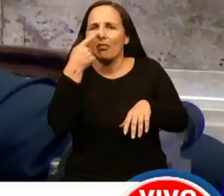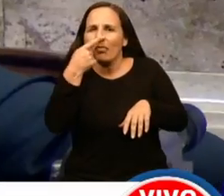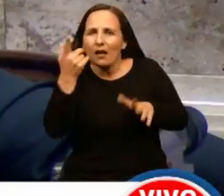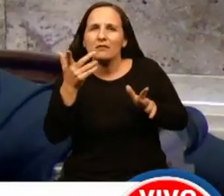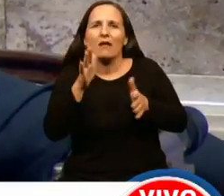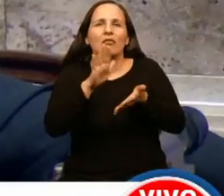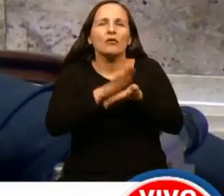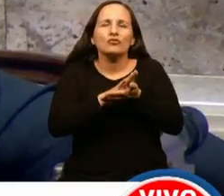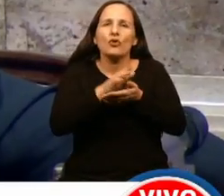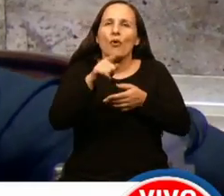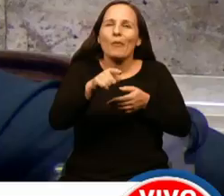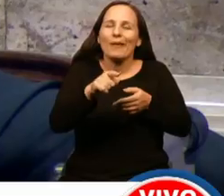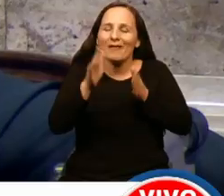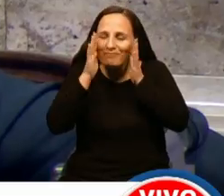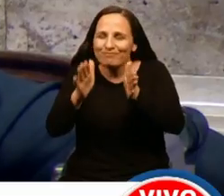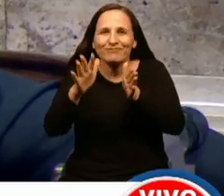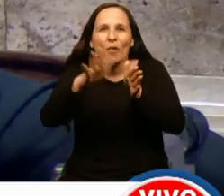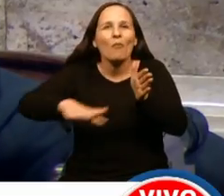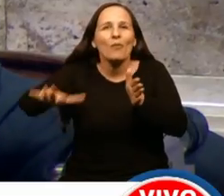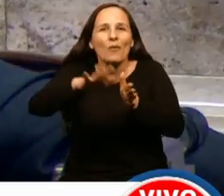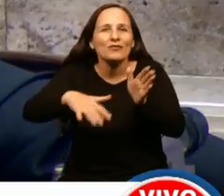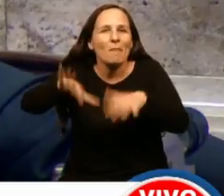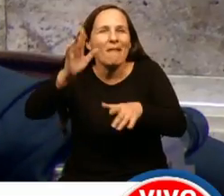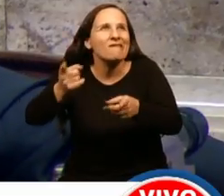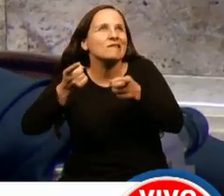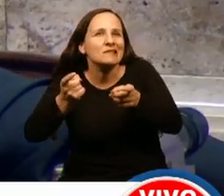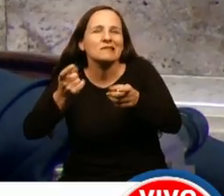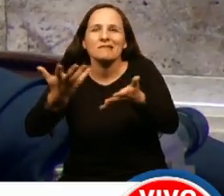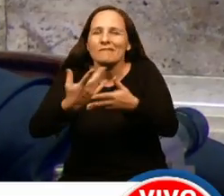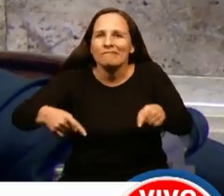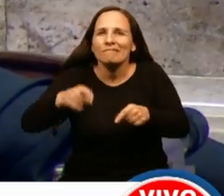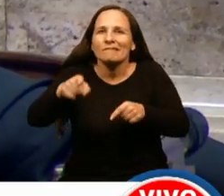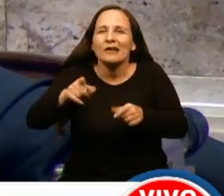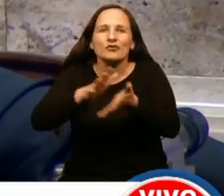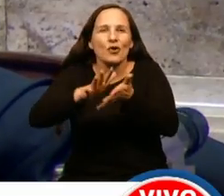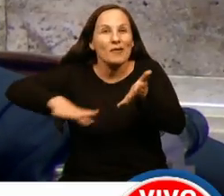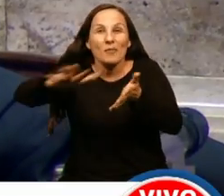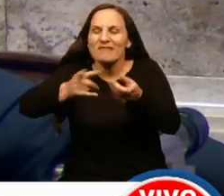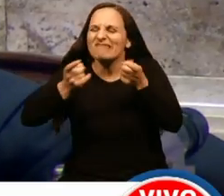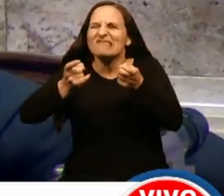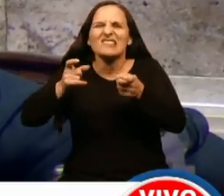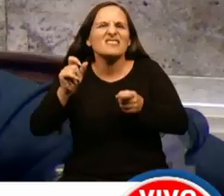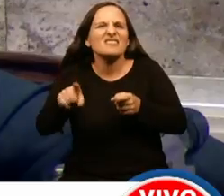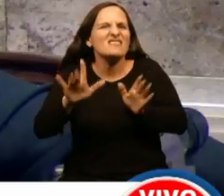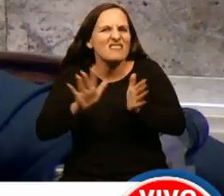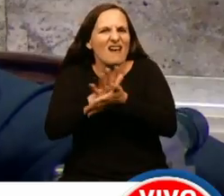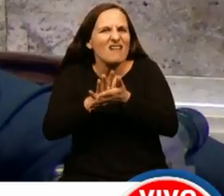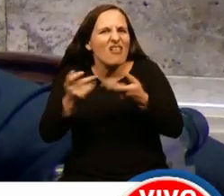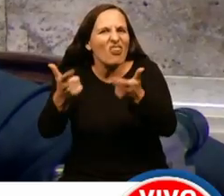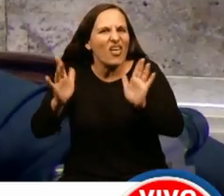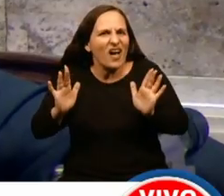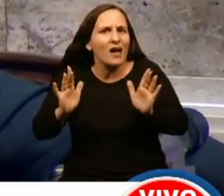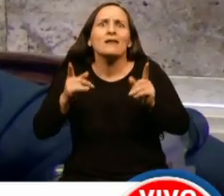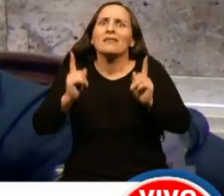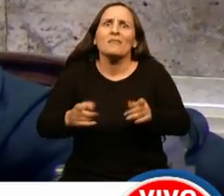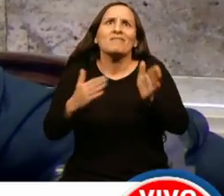atender poblaciones más vulnerables a solucionar problemas concretos de esa poblaciones y que además por razones de su